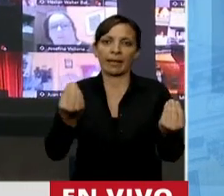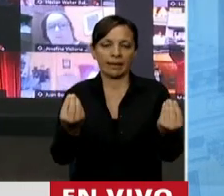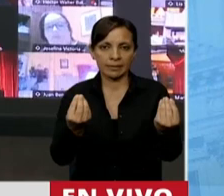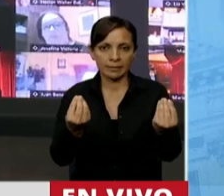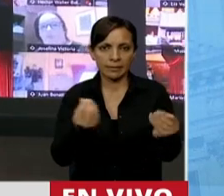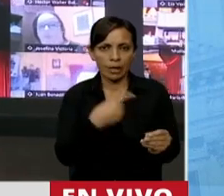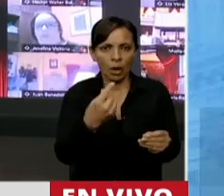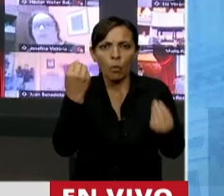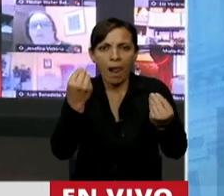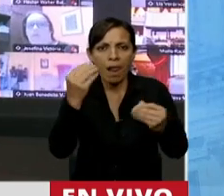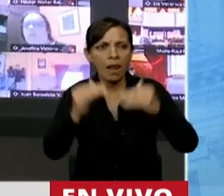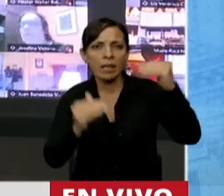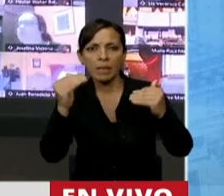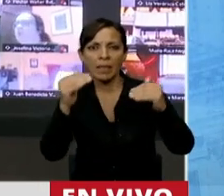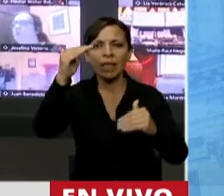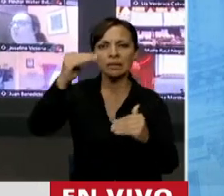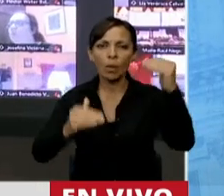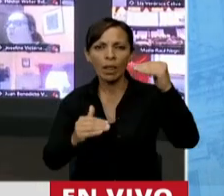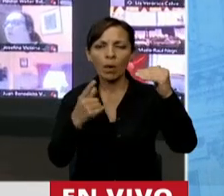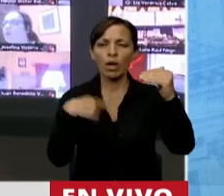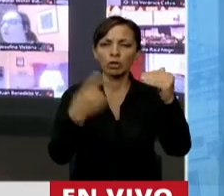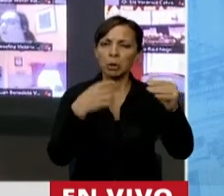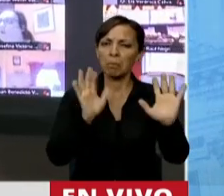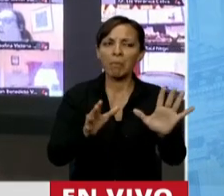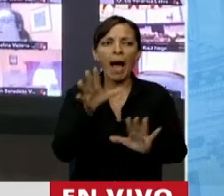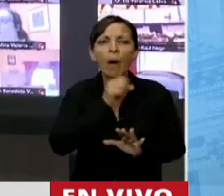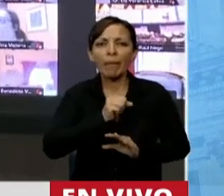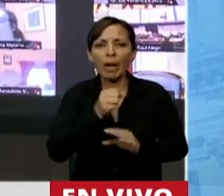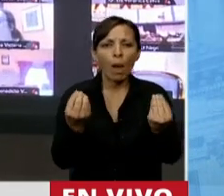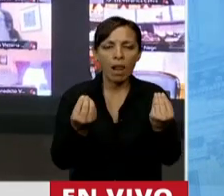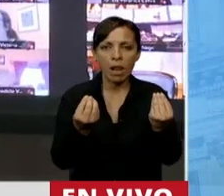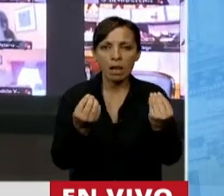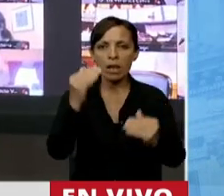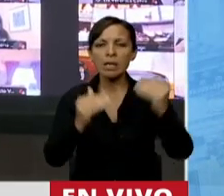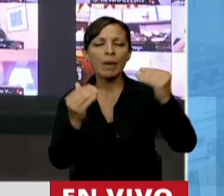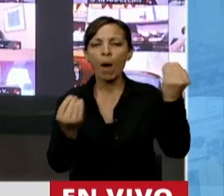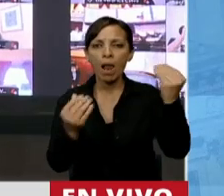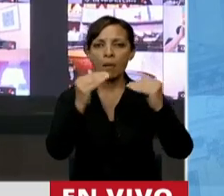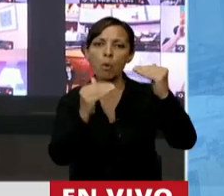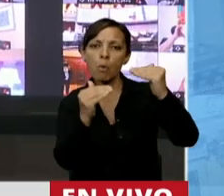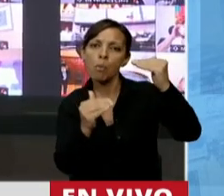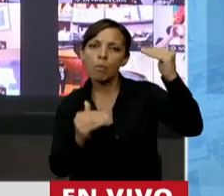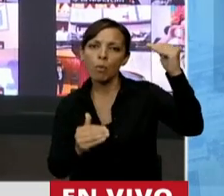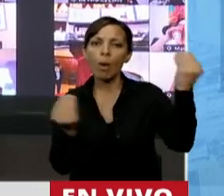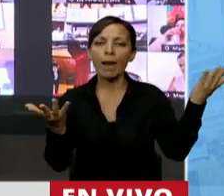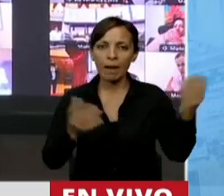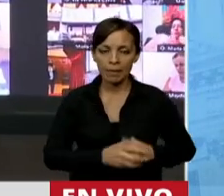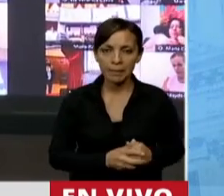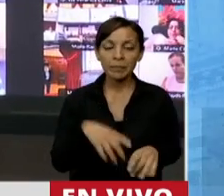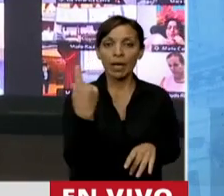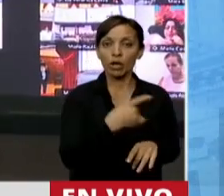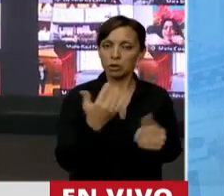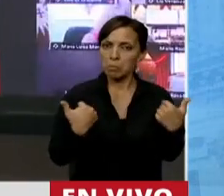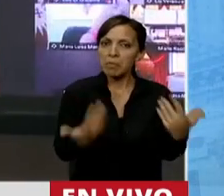es ¿cuál es el nivel de desigualdad que estamos dispuestos a tolerar como sociedad? ¿Cuál es el nivel de desigualdad que